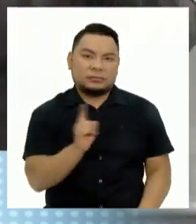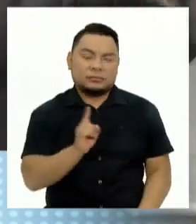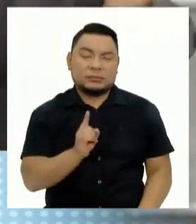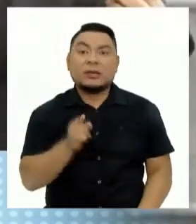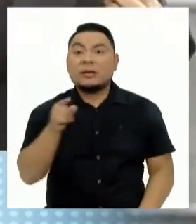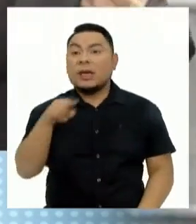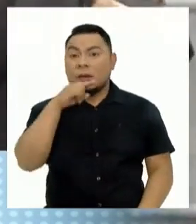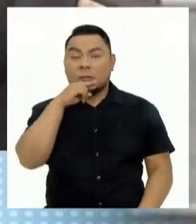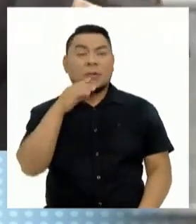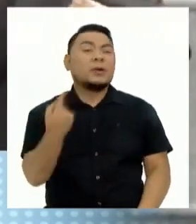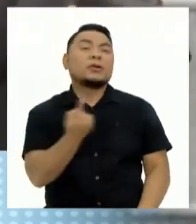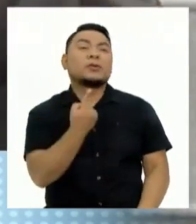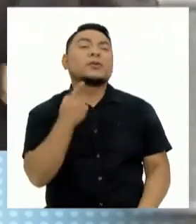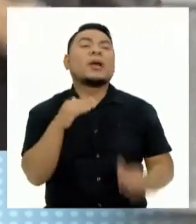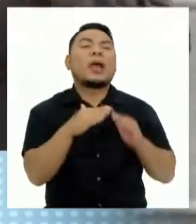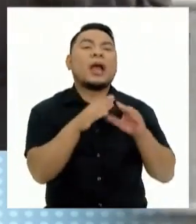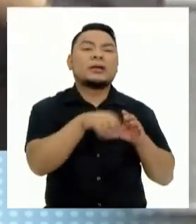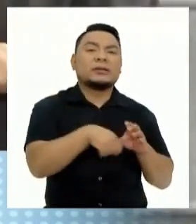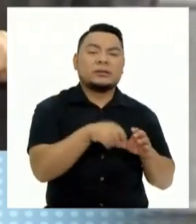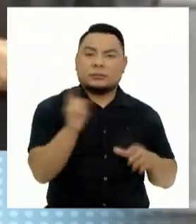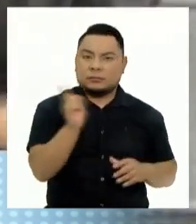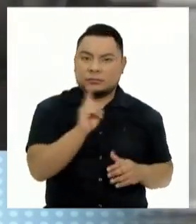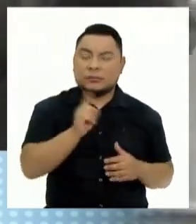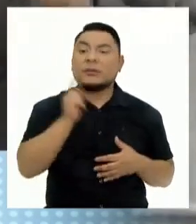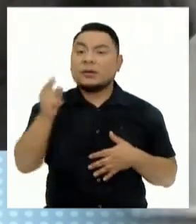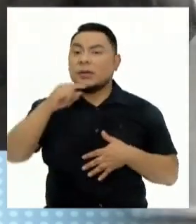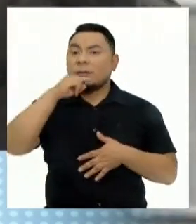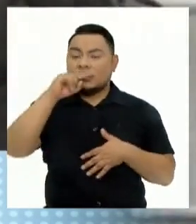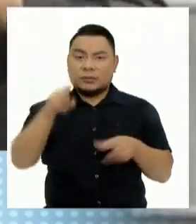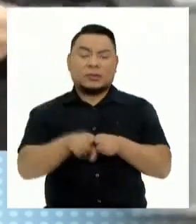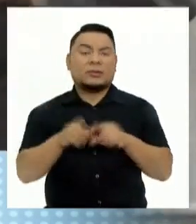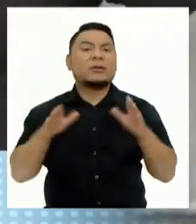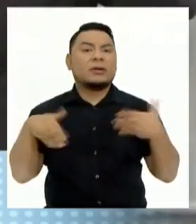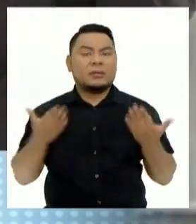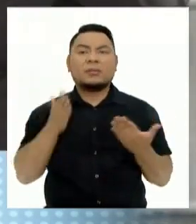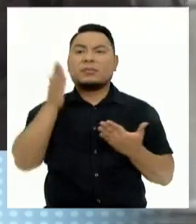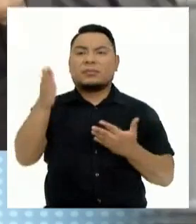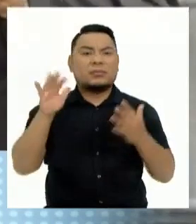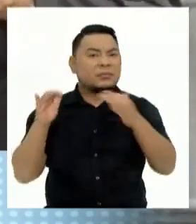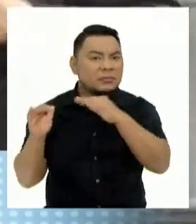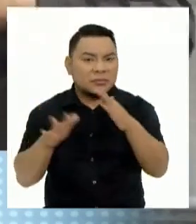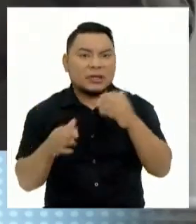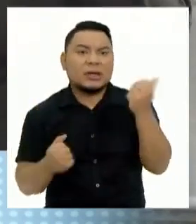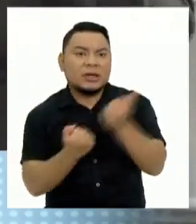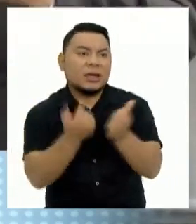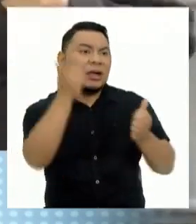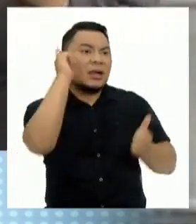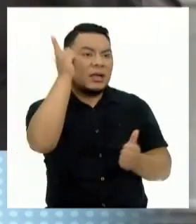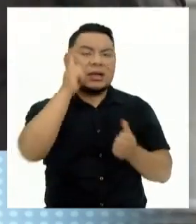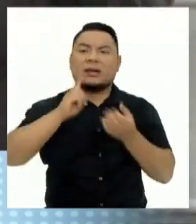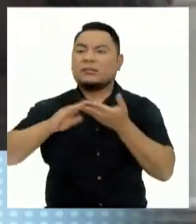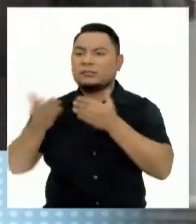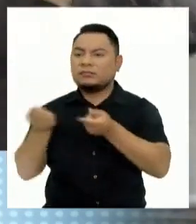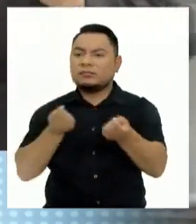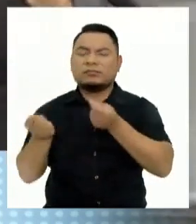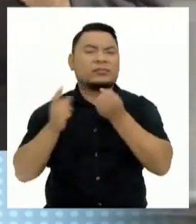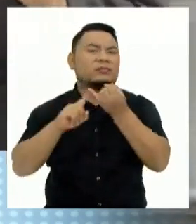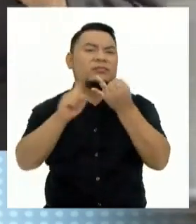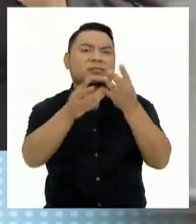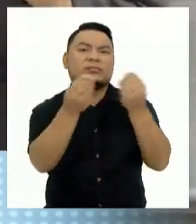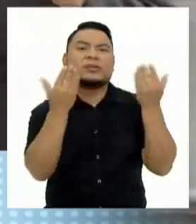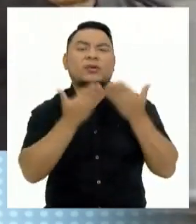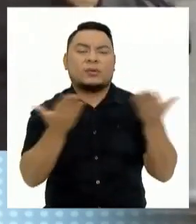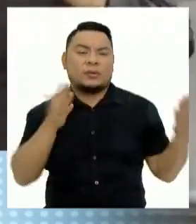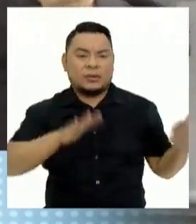mujeres solamente estamos para la casa, cuando las mujeres podemos estar en la guerra, podemos liderar y podemos hacer muchas cosas por